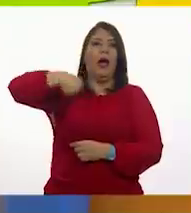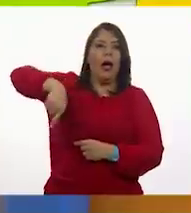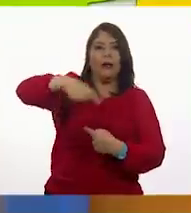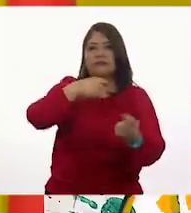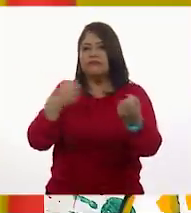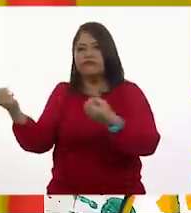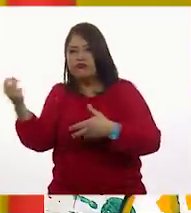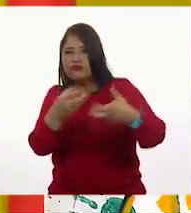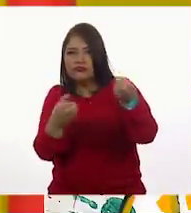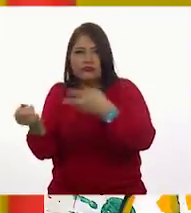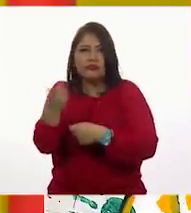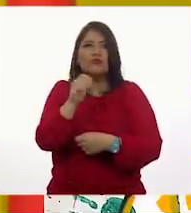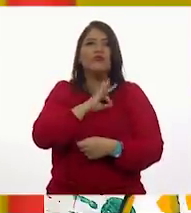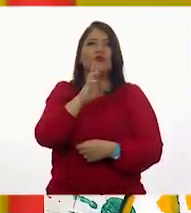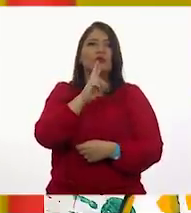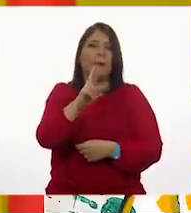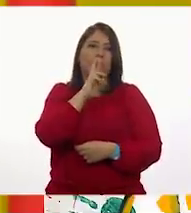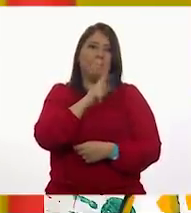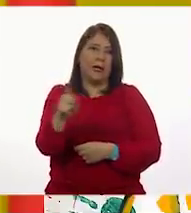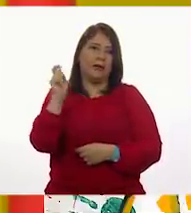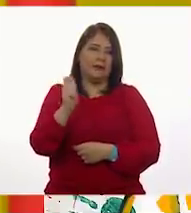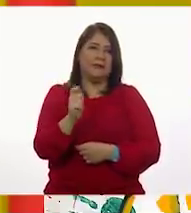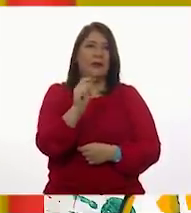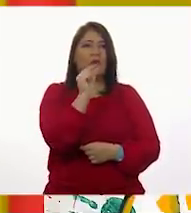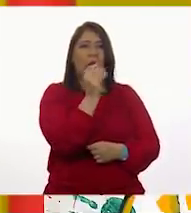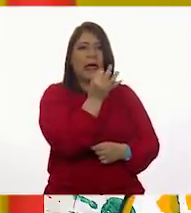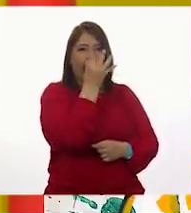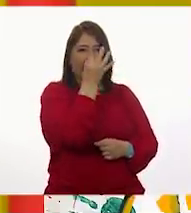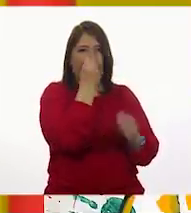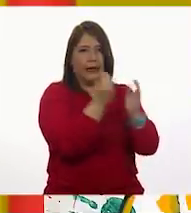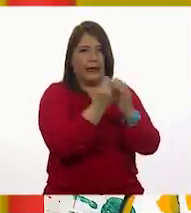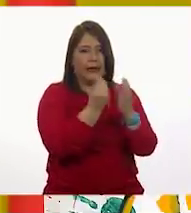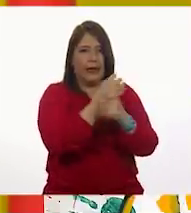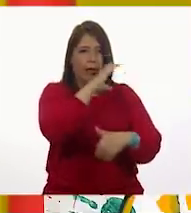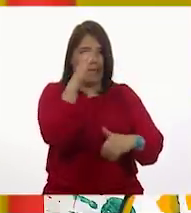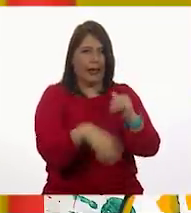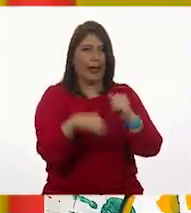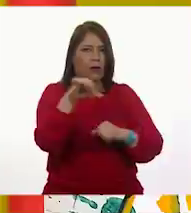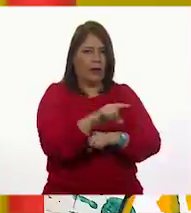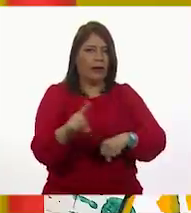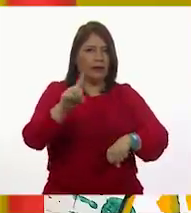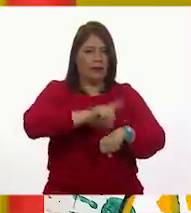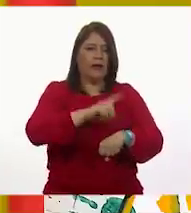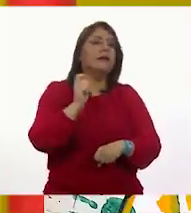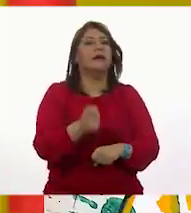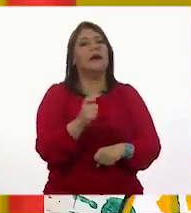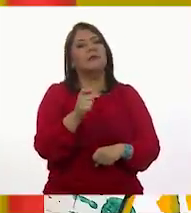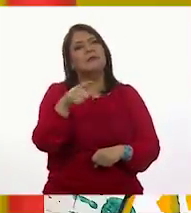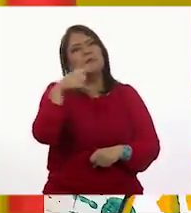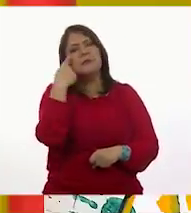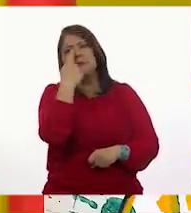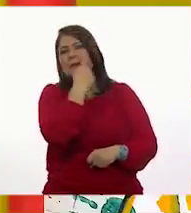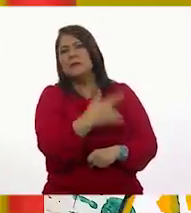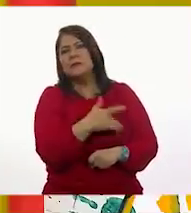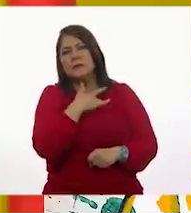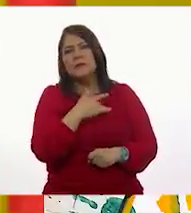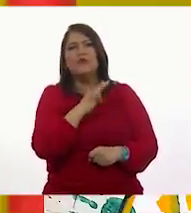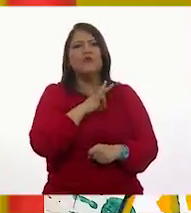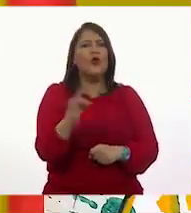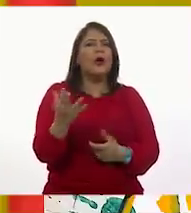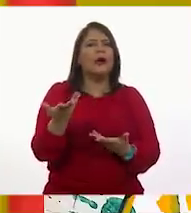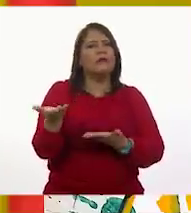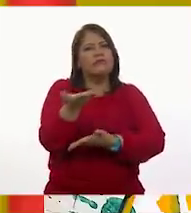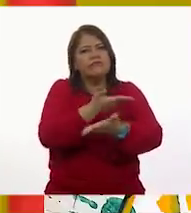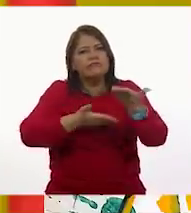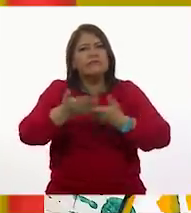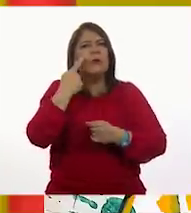respuesta. Estamos a punto de terminar nuestra clase del día de hoy. ¿Qué les parece que compartamos una idea de